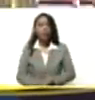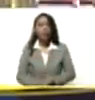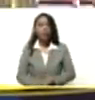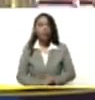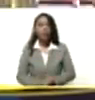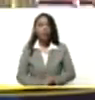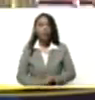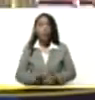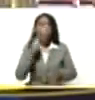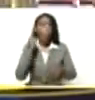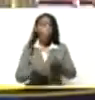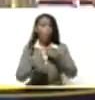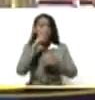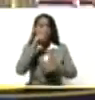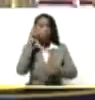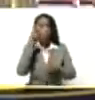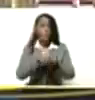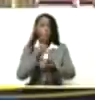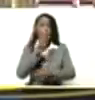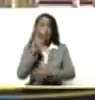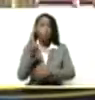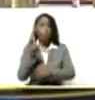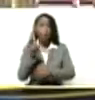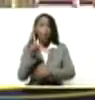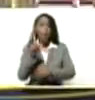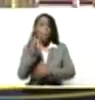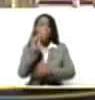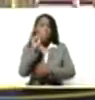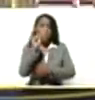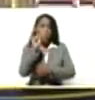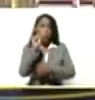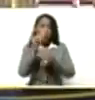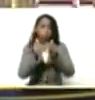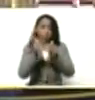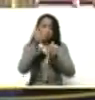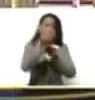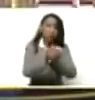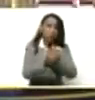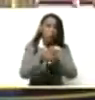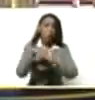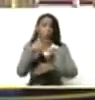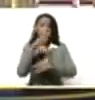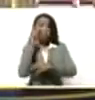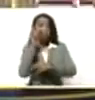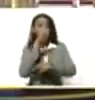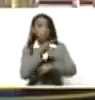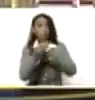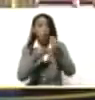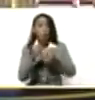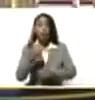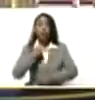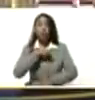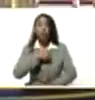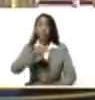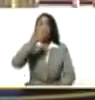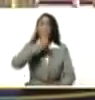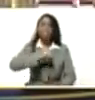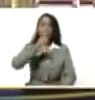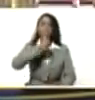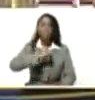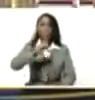en este último año 2021 y un poco más allá cuando uno ve como hemos resistido la